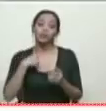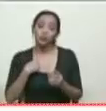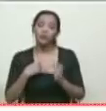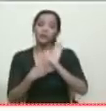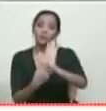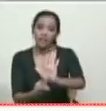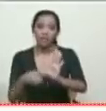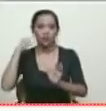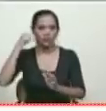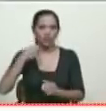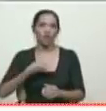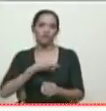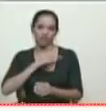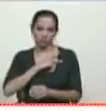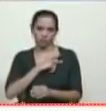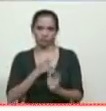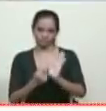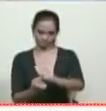videos falsos.